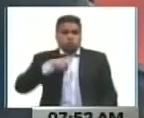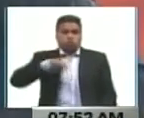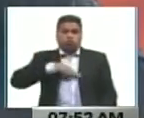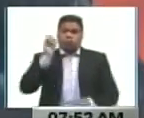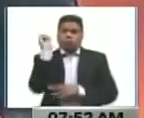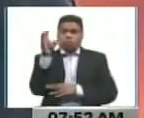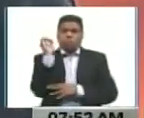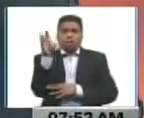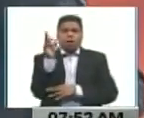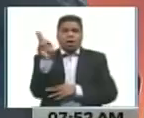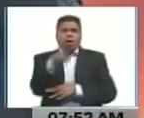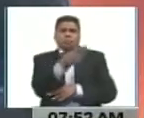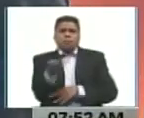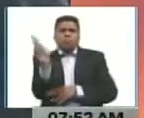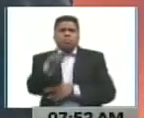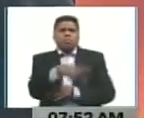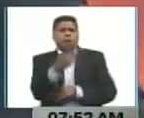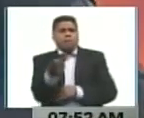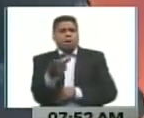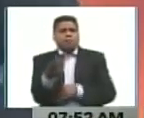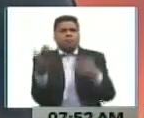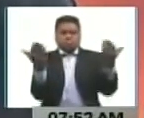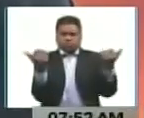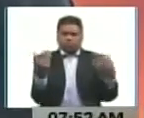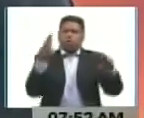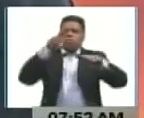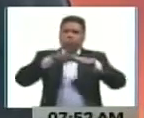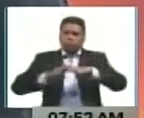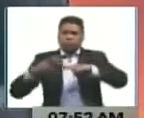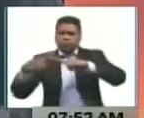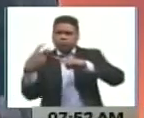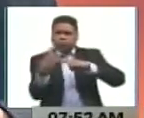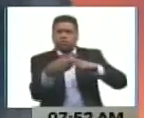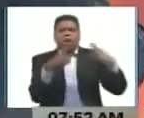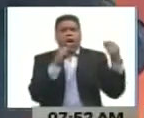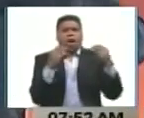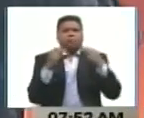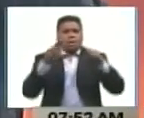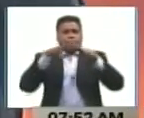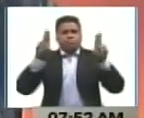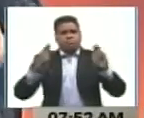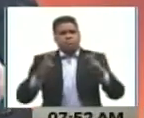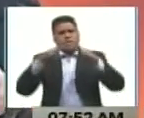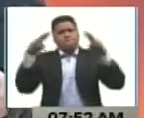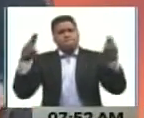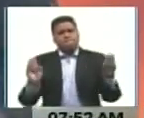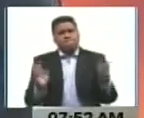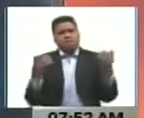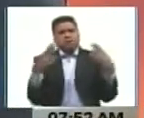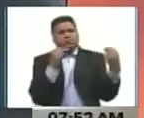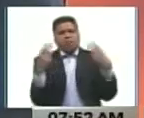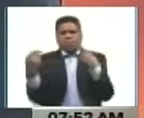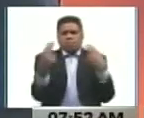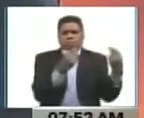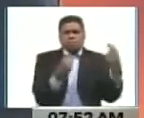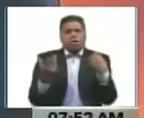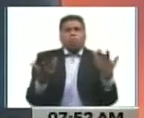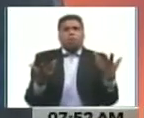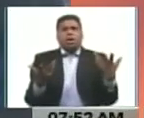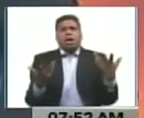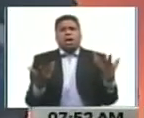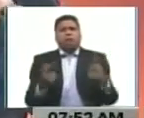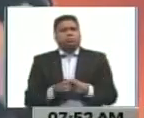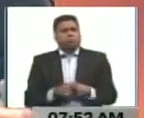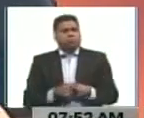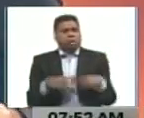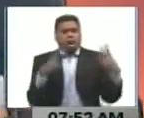ontológica de proyecto patrio, de proyecto político, de proyecto cultural. En vez de imponer la hegemonía o los